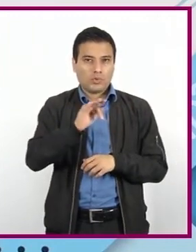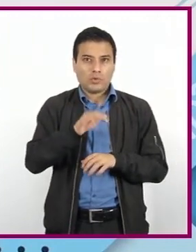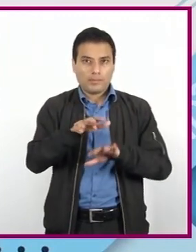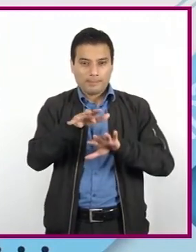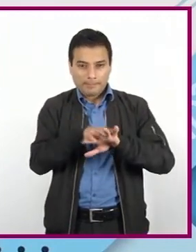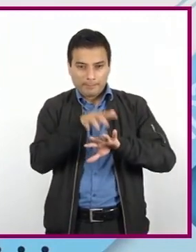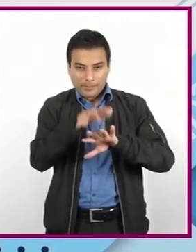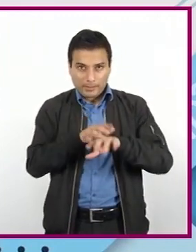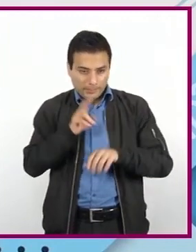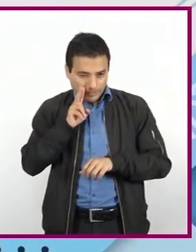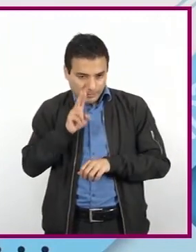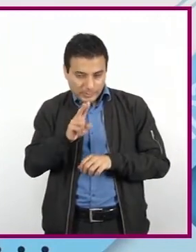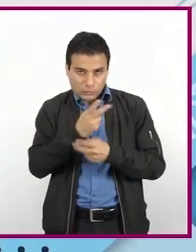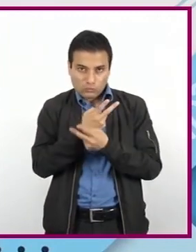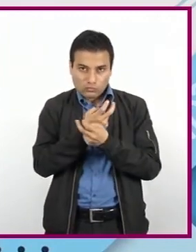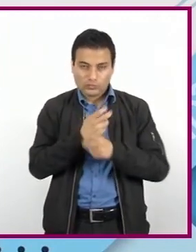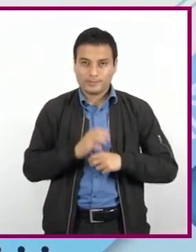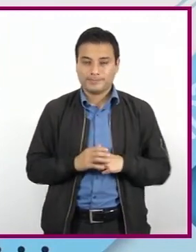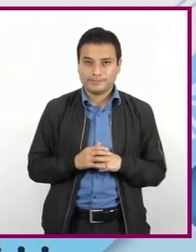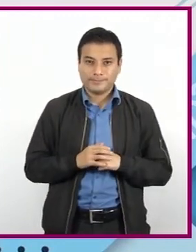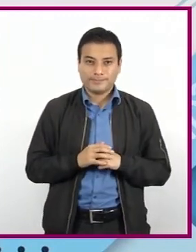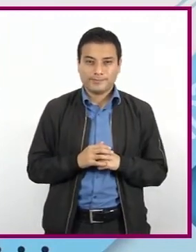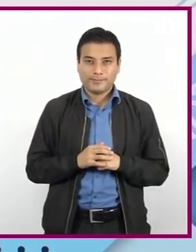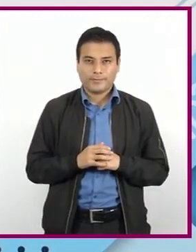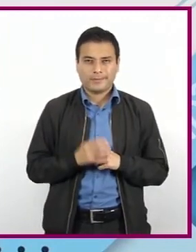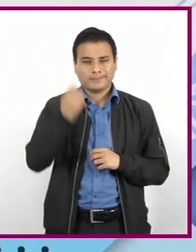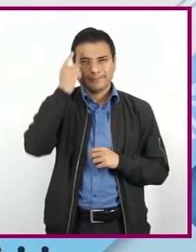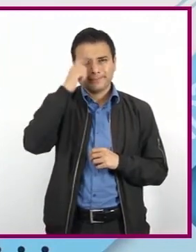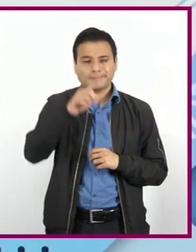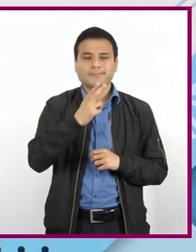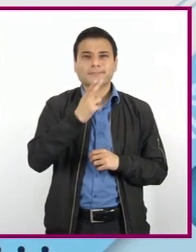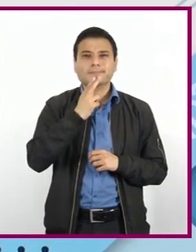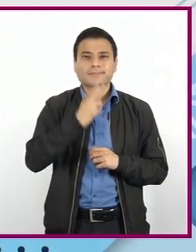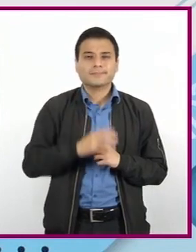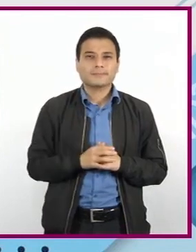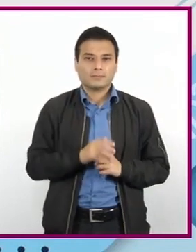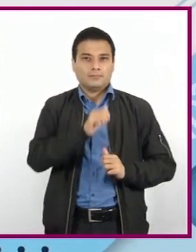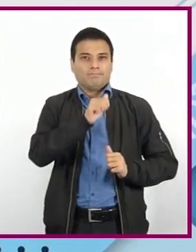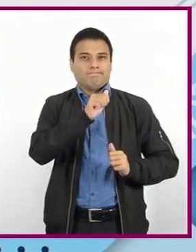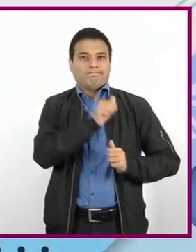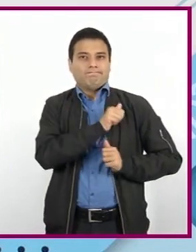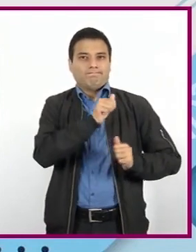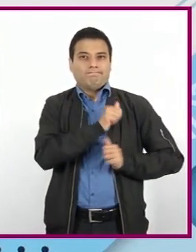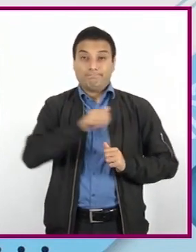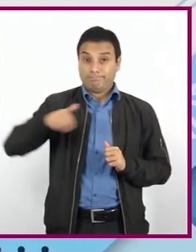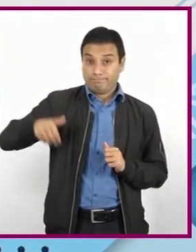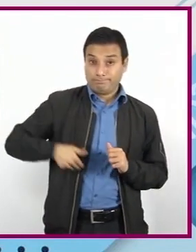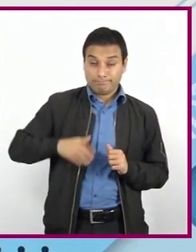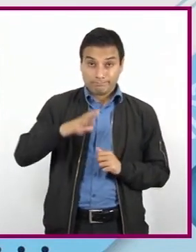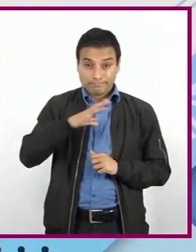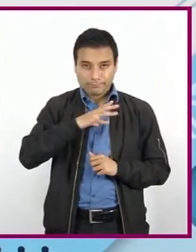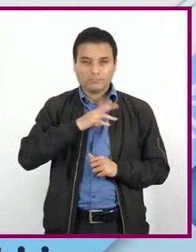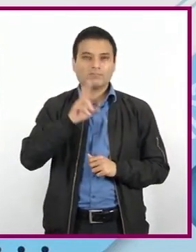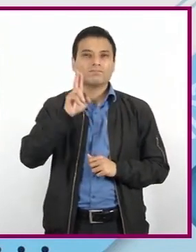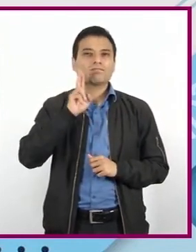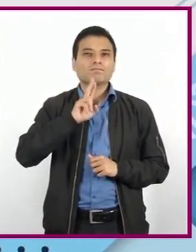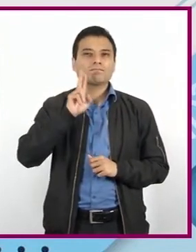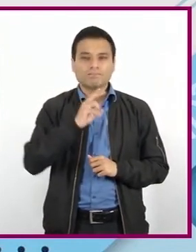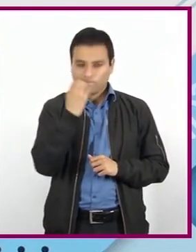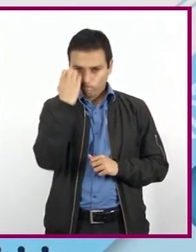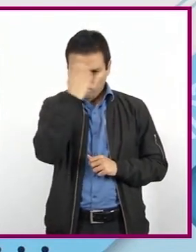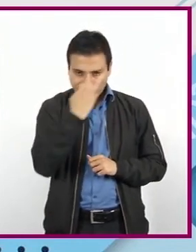pies. Se desarrolló para ver los pies de los soldados lesionados sin tener que quitarles